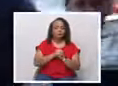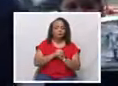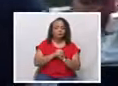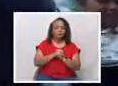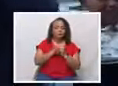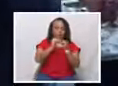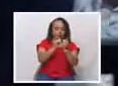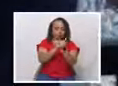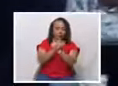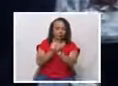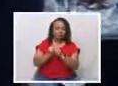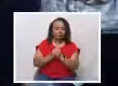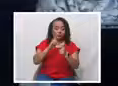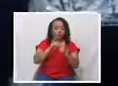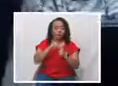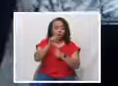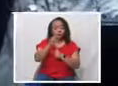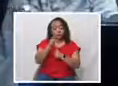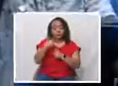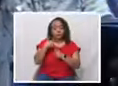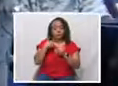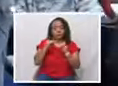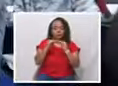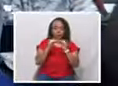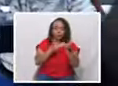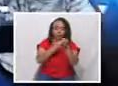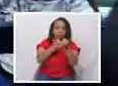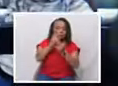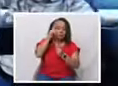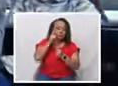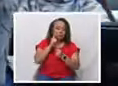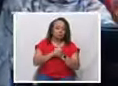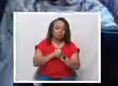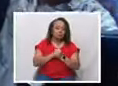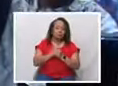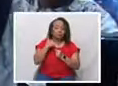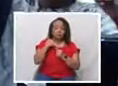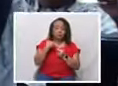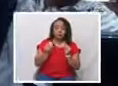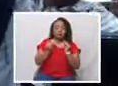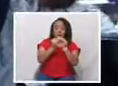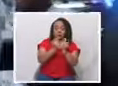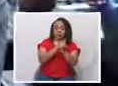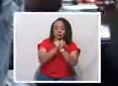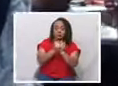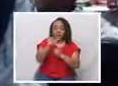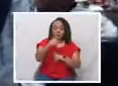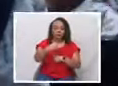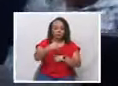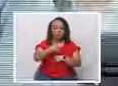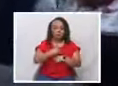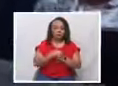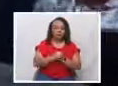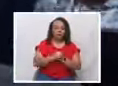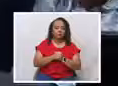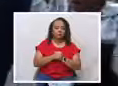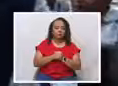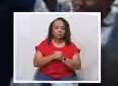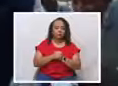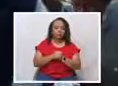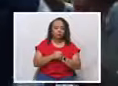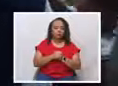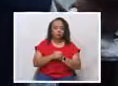puros atletas. Entonces, si tuviéramos más apoyo en Limón, pues habrían más atletas como yo o otros Neri